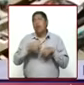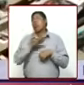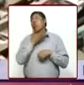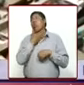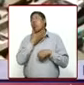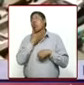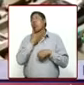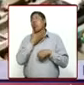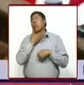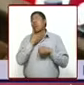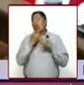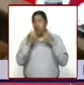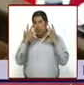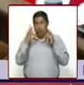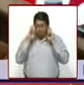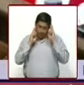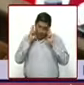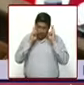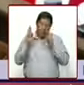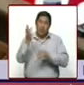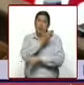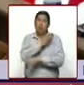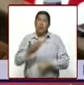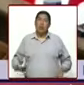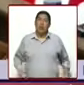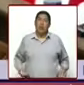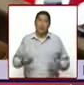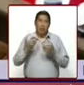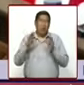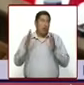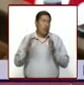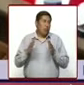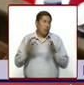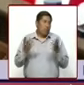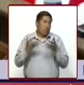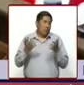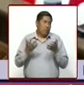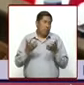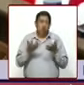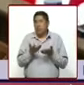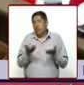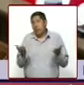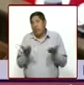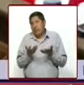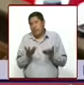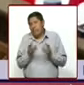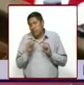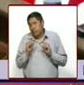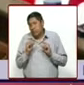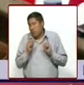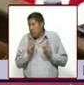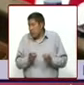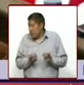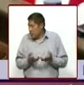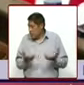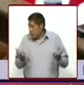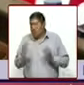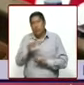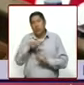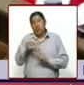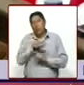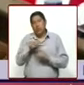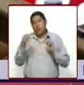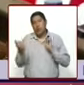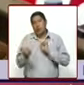barata. Esta reflexión hemos tenido con el presidente esta noche y, por supuesto, hemos salido un poco así, como en situación de